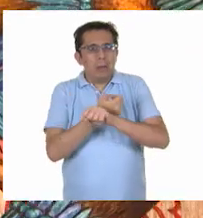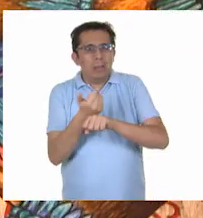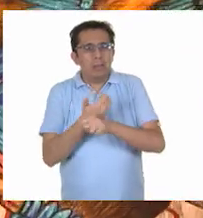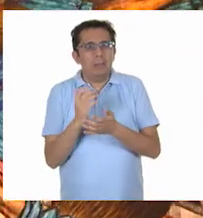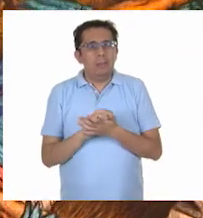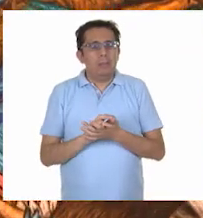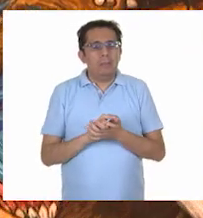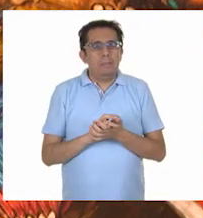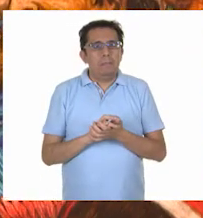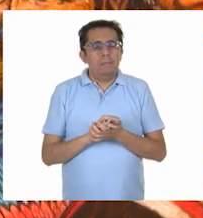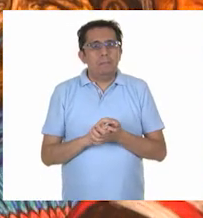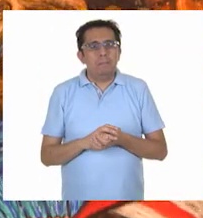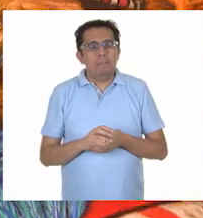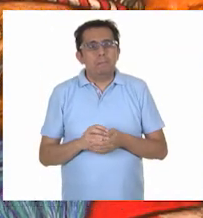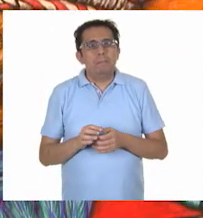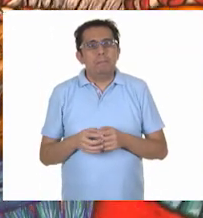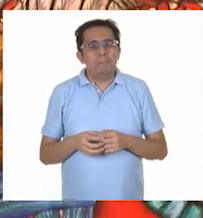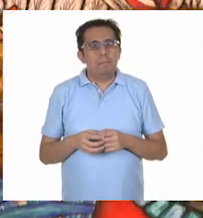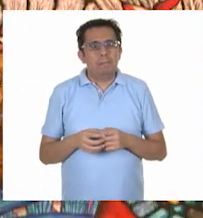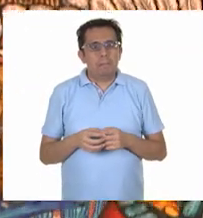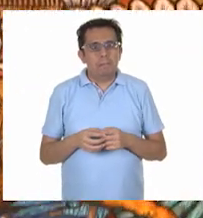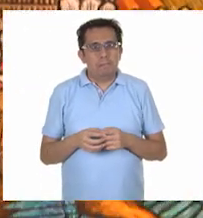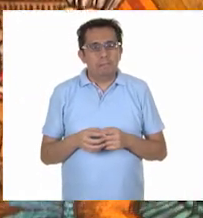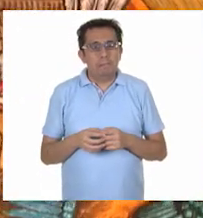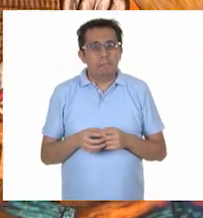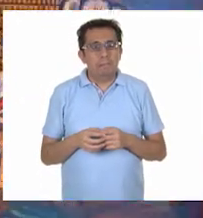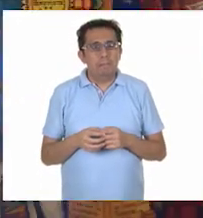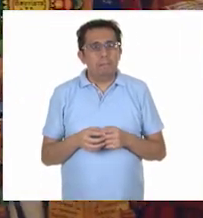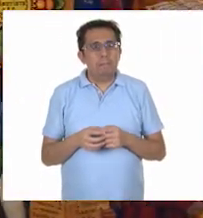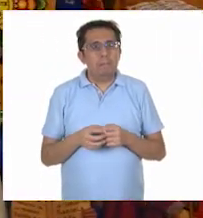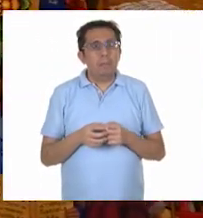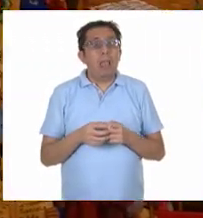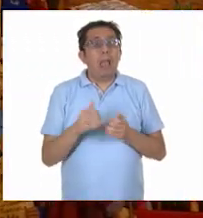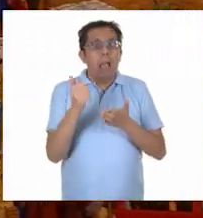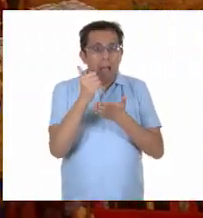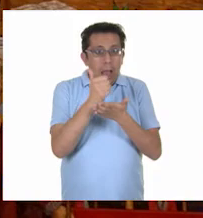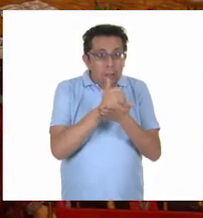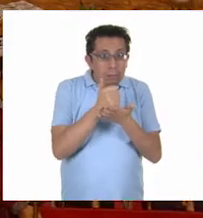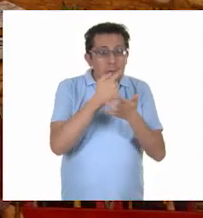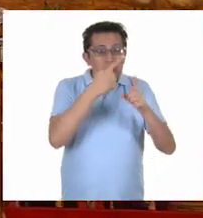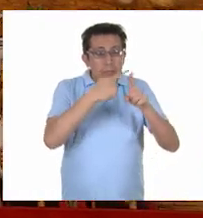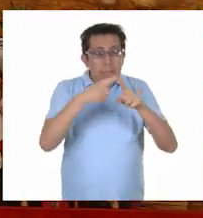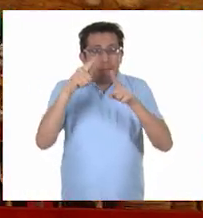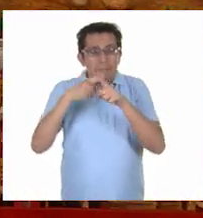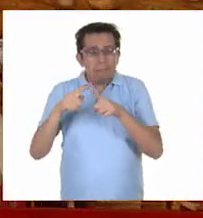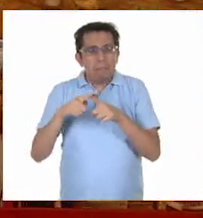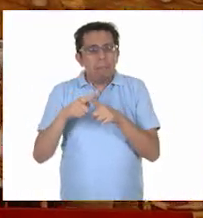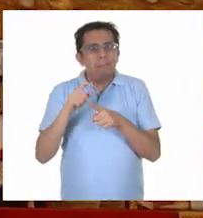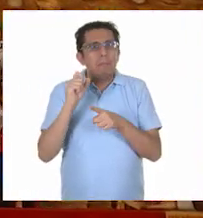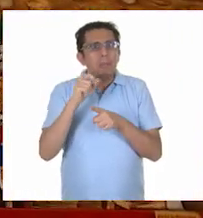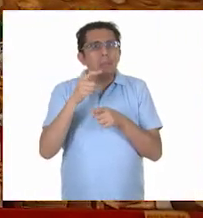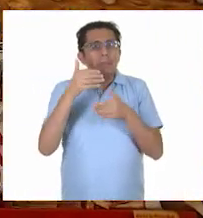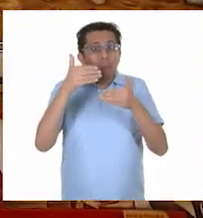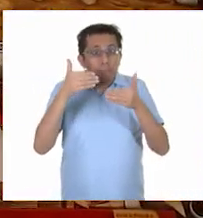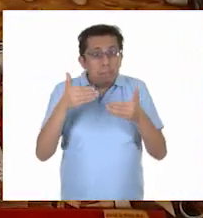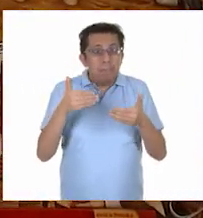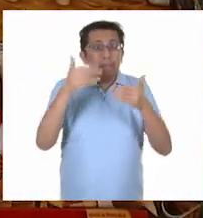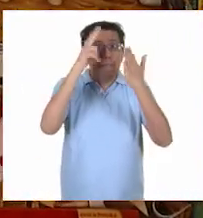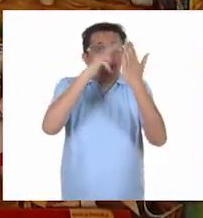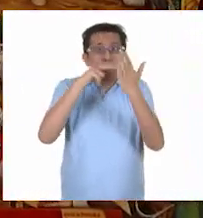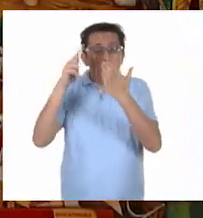amarillos, sucesiones de azules, y conforme se consolidan los muros,